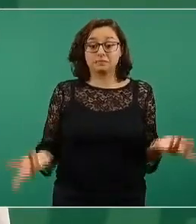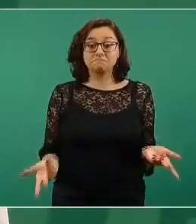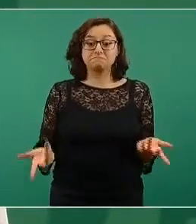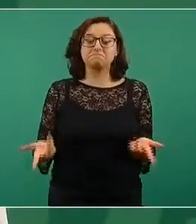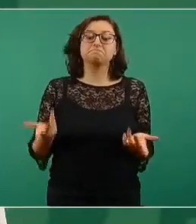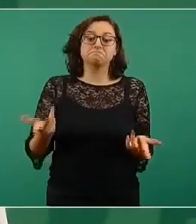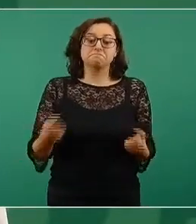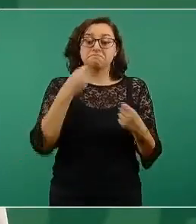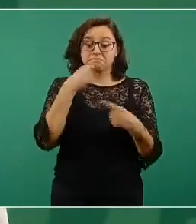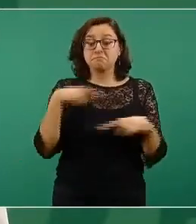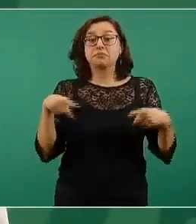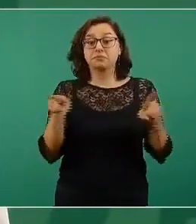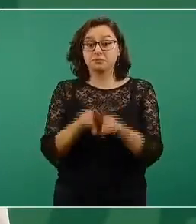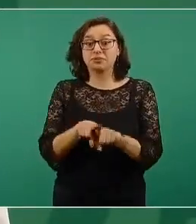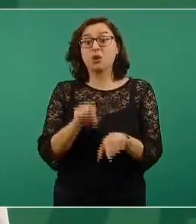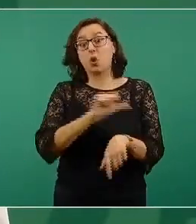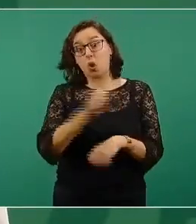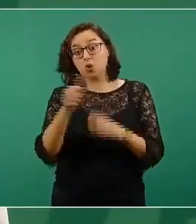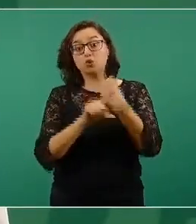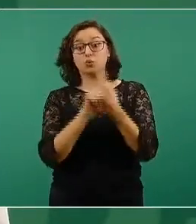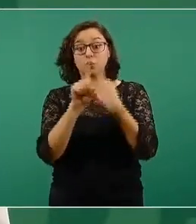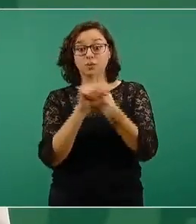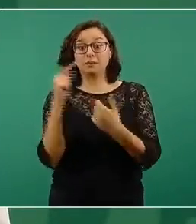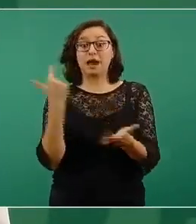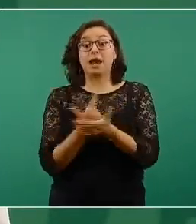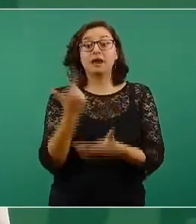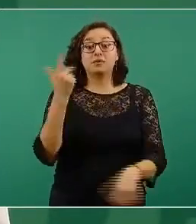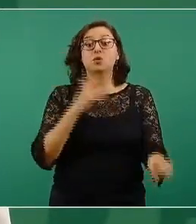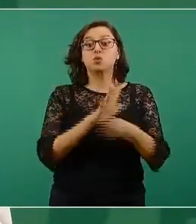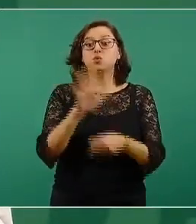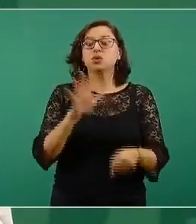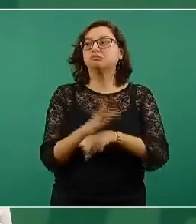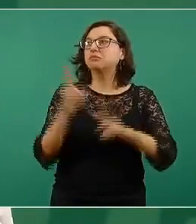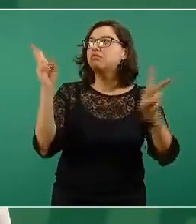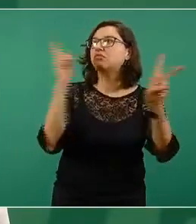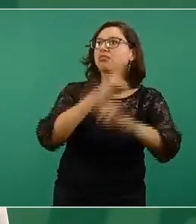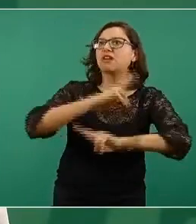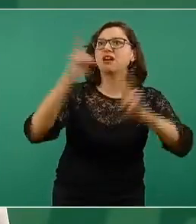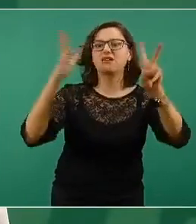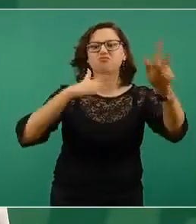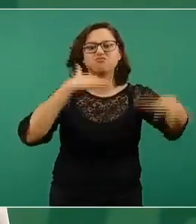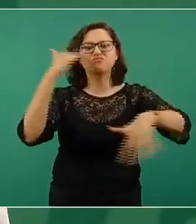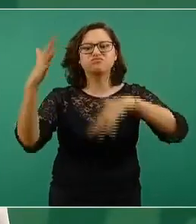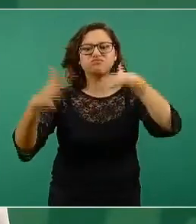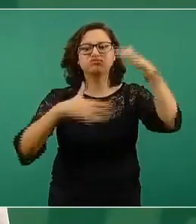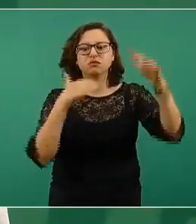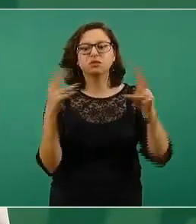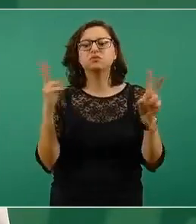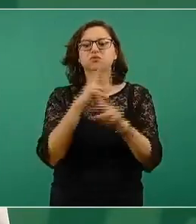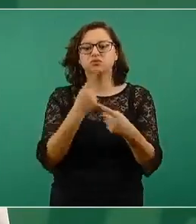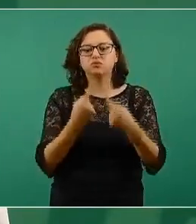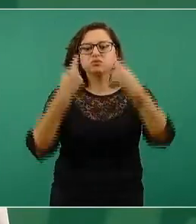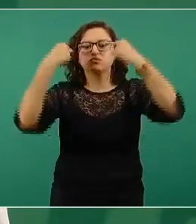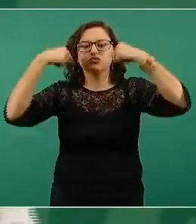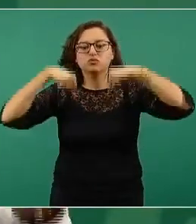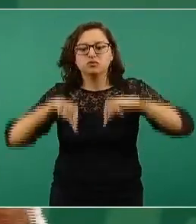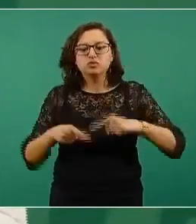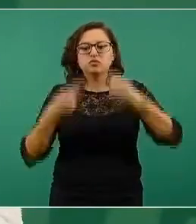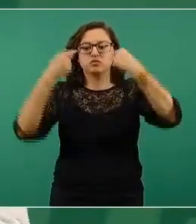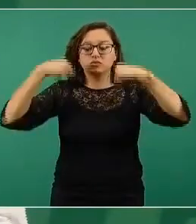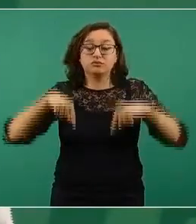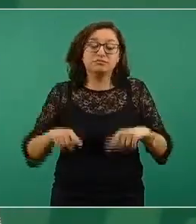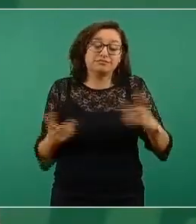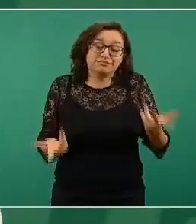ejemplo, también es otro de los grandes condicionantes de este estado de salud deteriorado en las personas mexicanas. Y